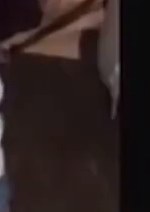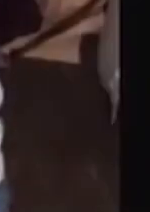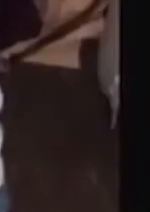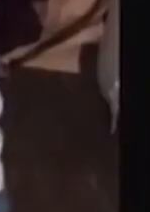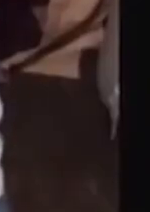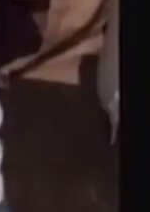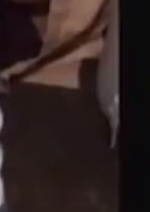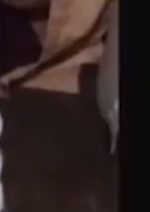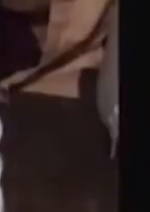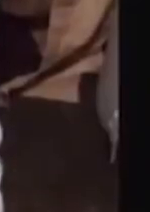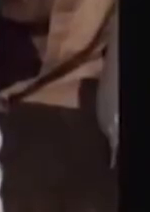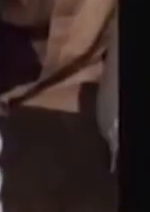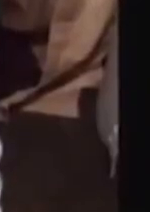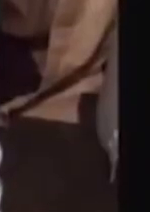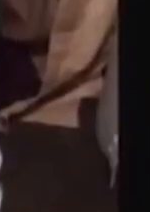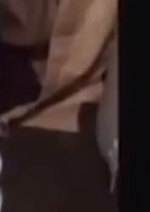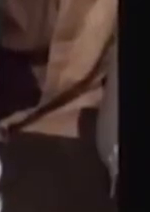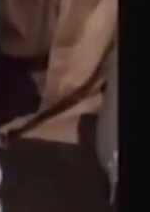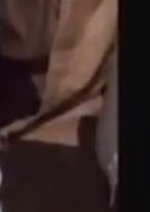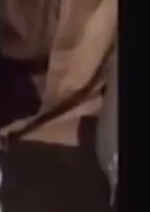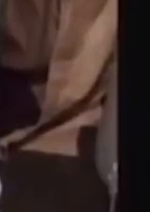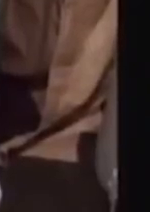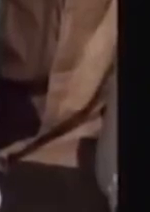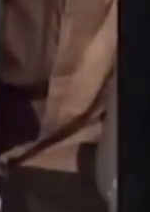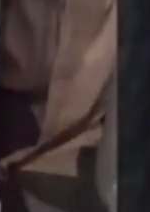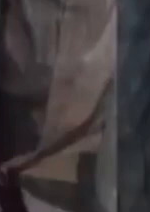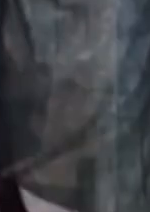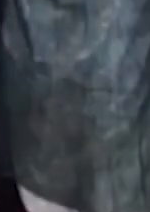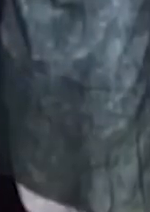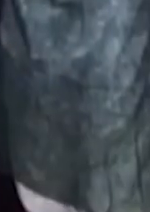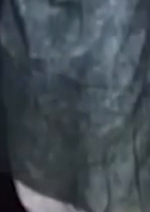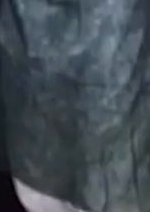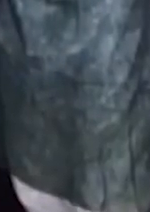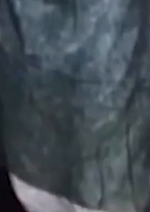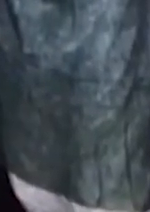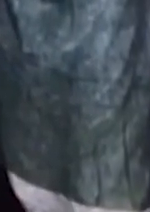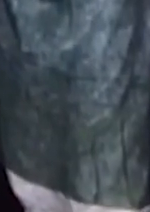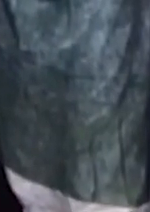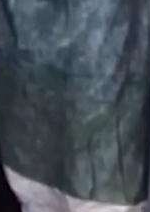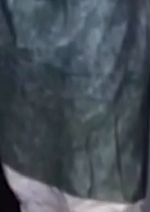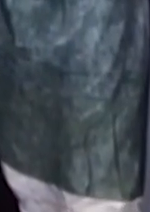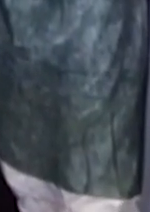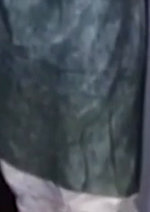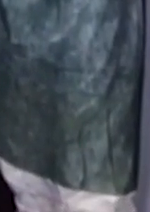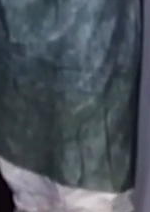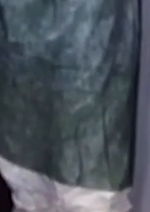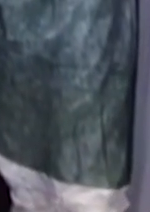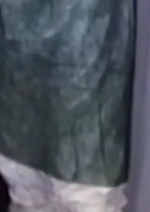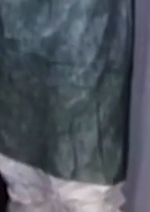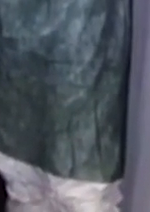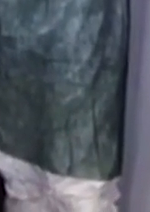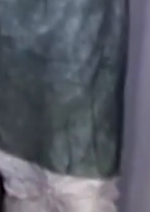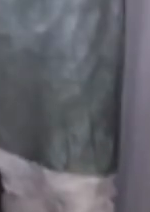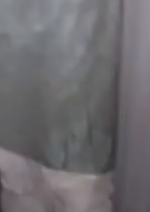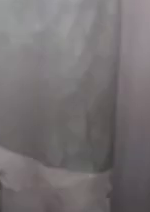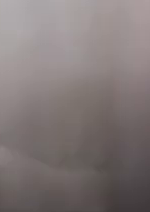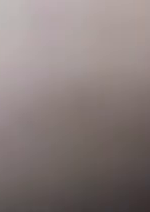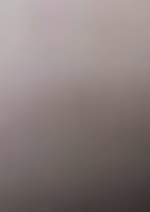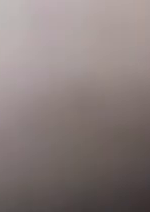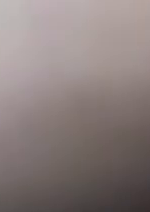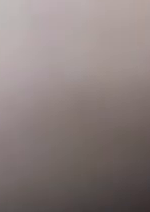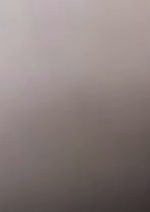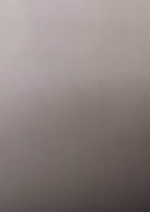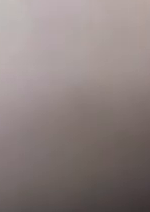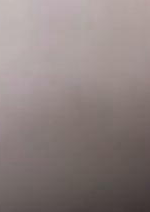hay, no hay heroísmo. Vine a darle un beso al mundo y nada más.